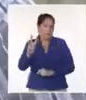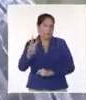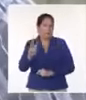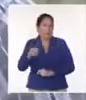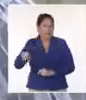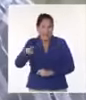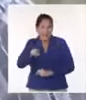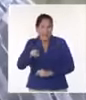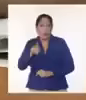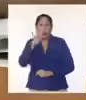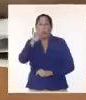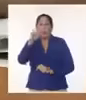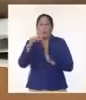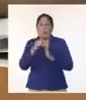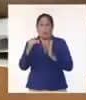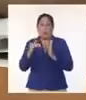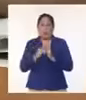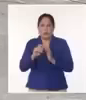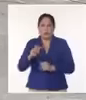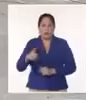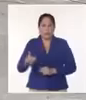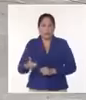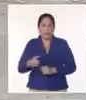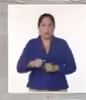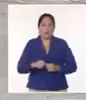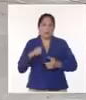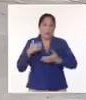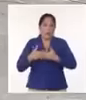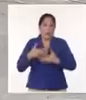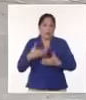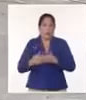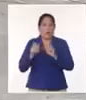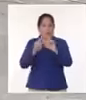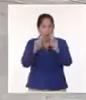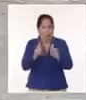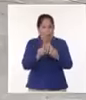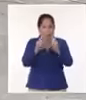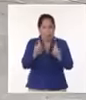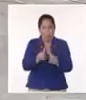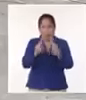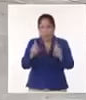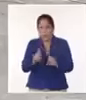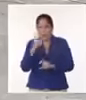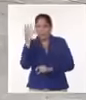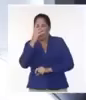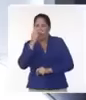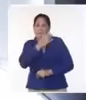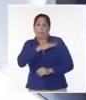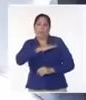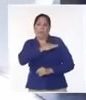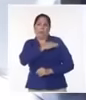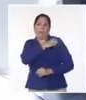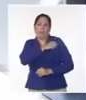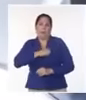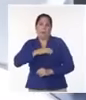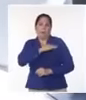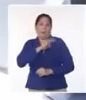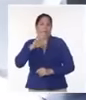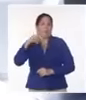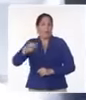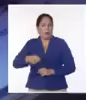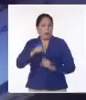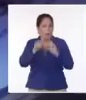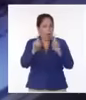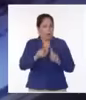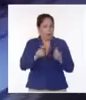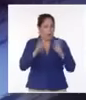a los 9 millones de pesos para las entidades. Las averiguaciones lideradas por los órganos del Ministerio del Interior y la Fiscalía se